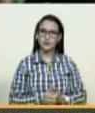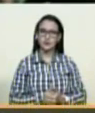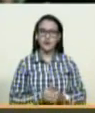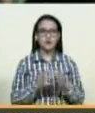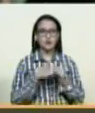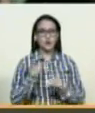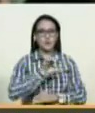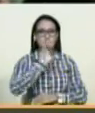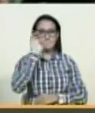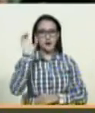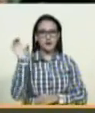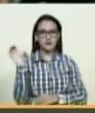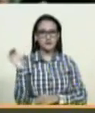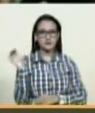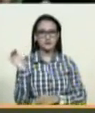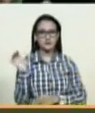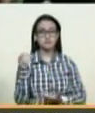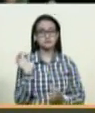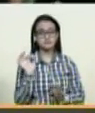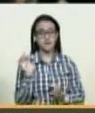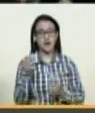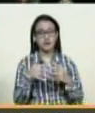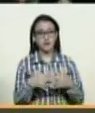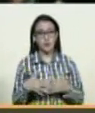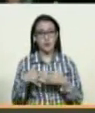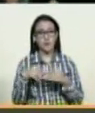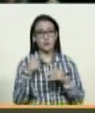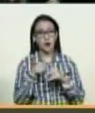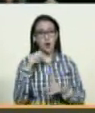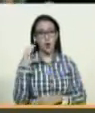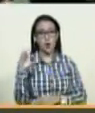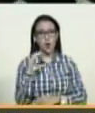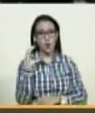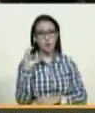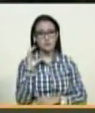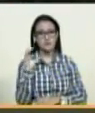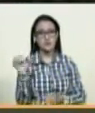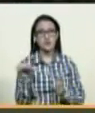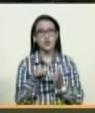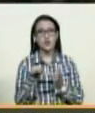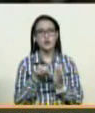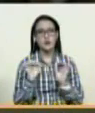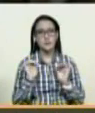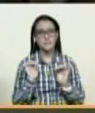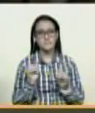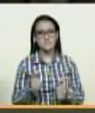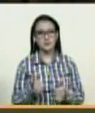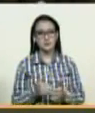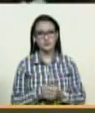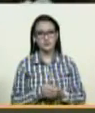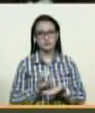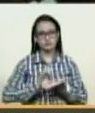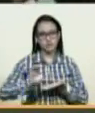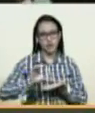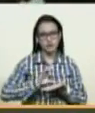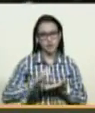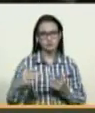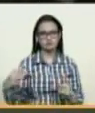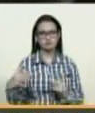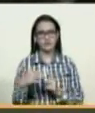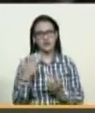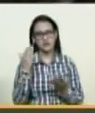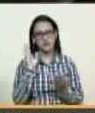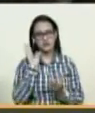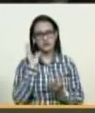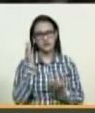países específicamente eeuu y colombia desde donde se organizó se financió el atentado terrorista